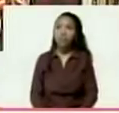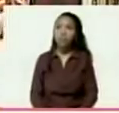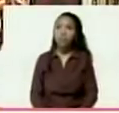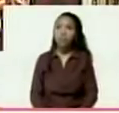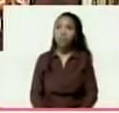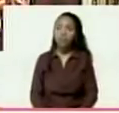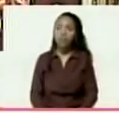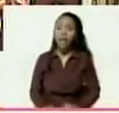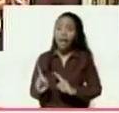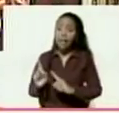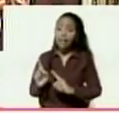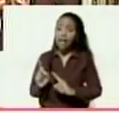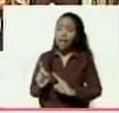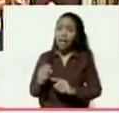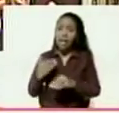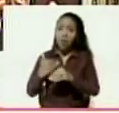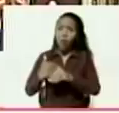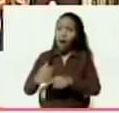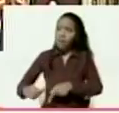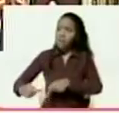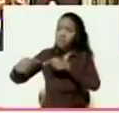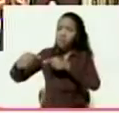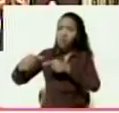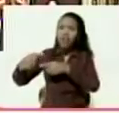Es una declaración de guerra.